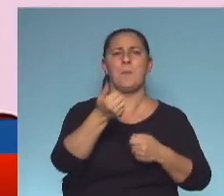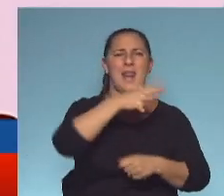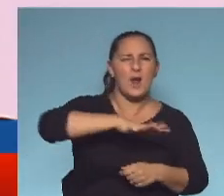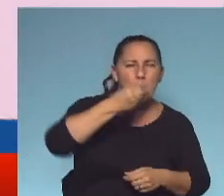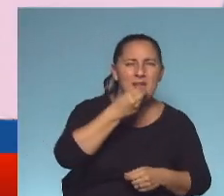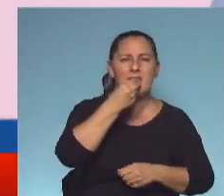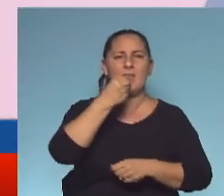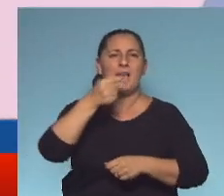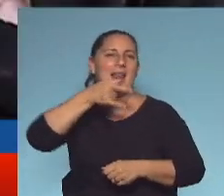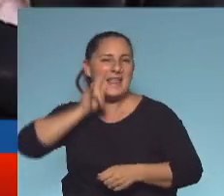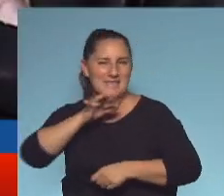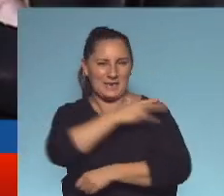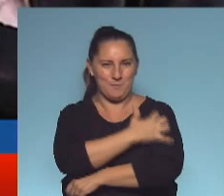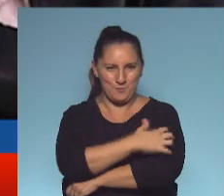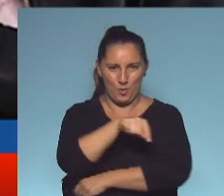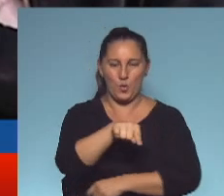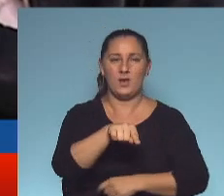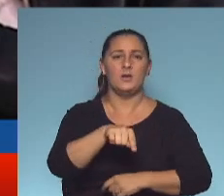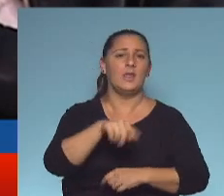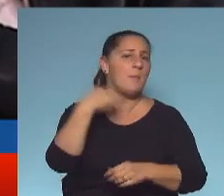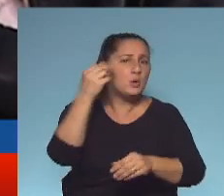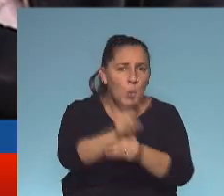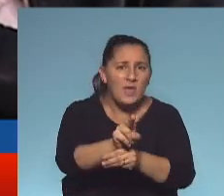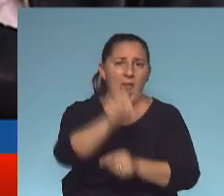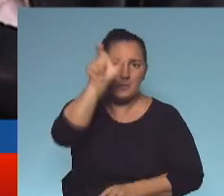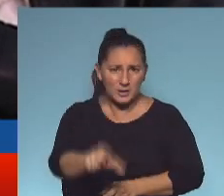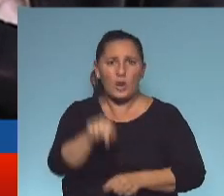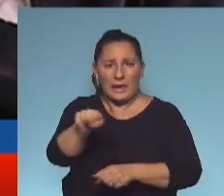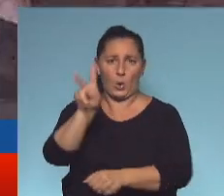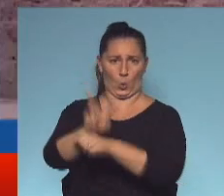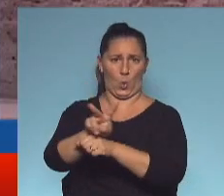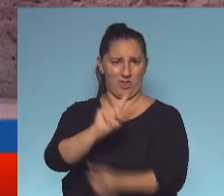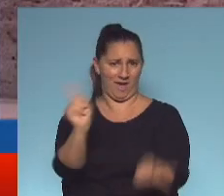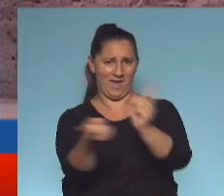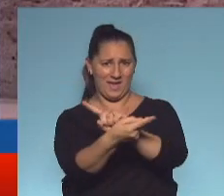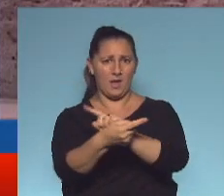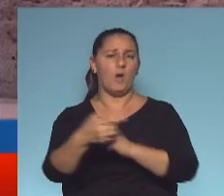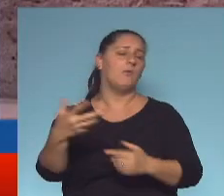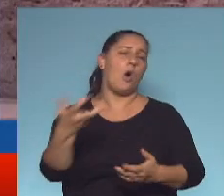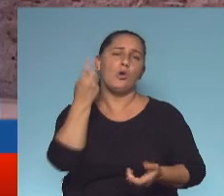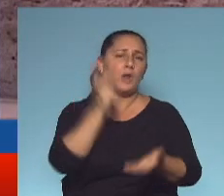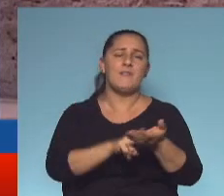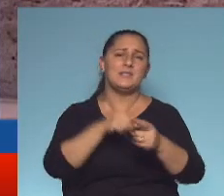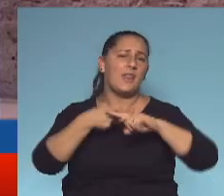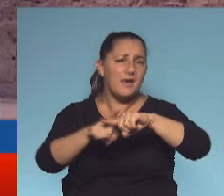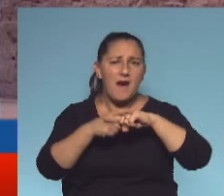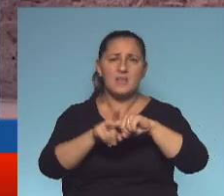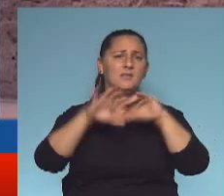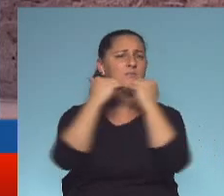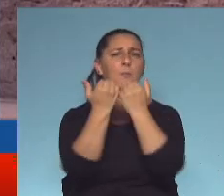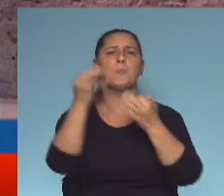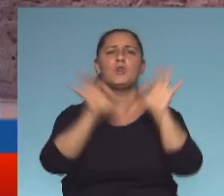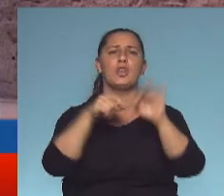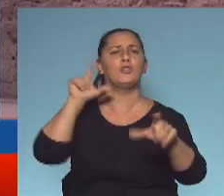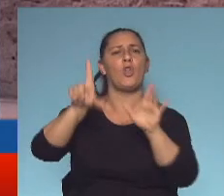merenderos. Y por último, debemos cuidar a los que cuidan. Por tanto, retomar el debate y tratamiento en las cámaras del proyecto de